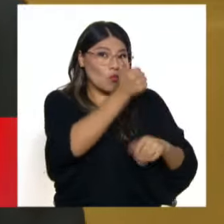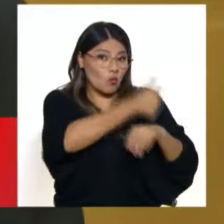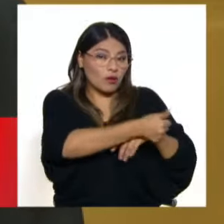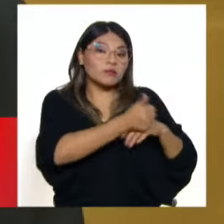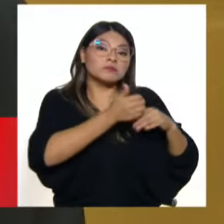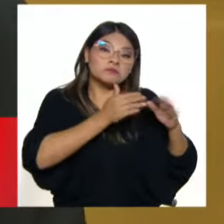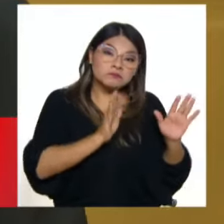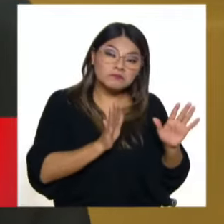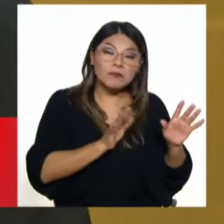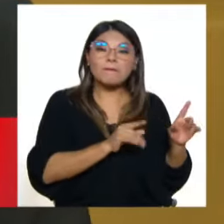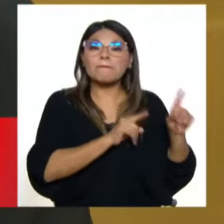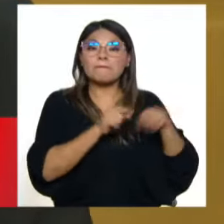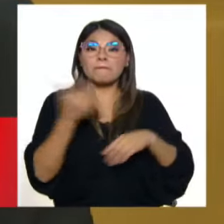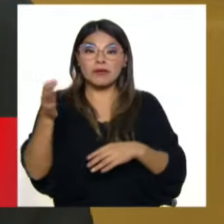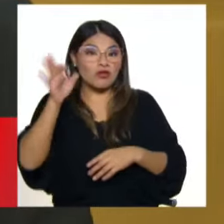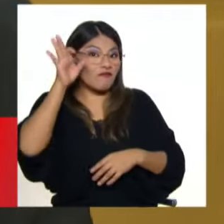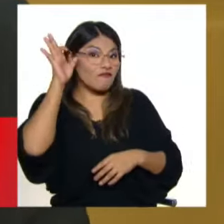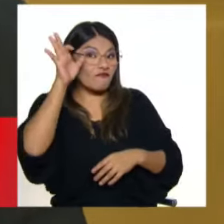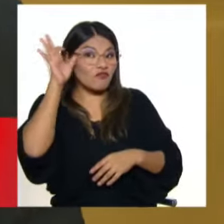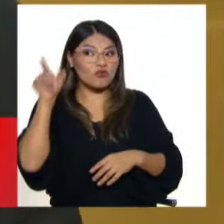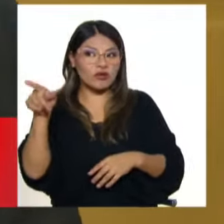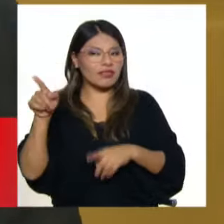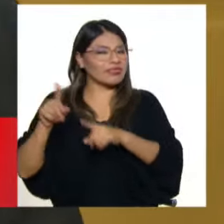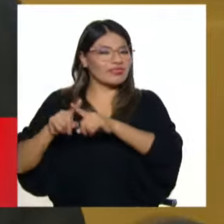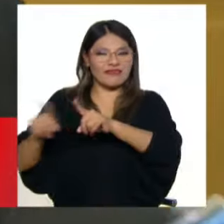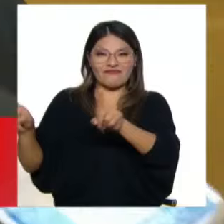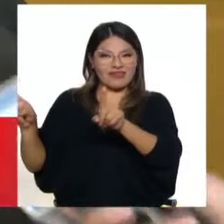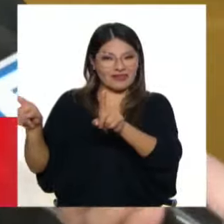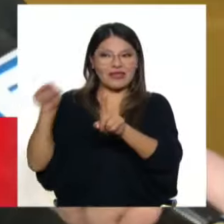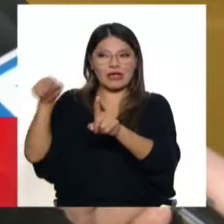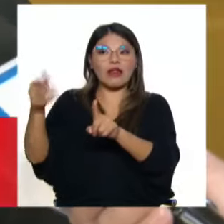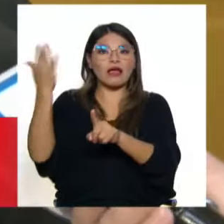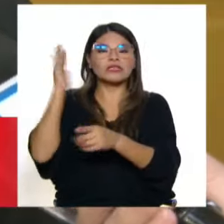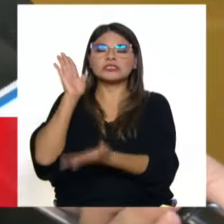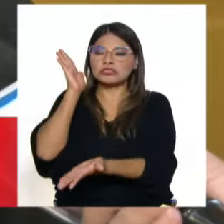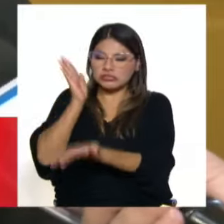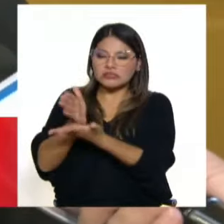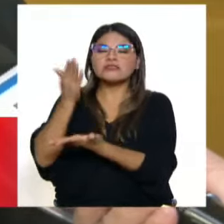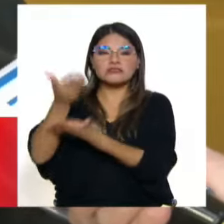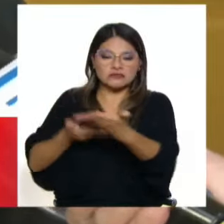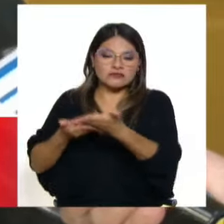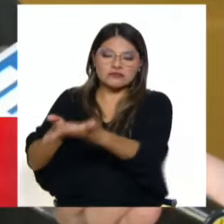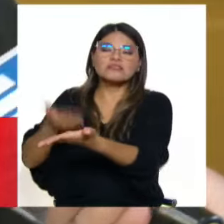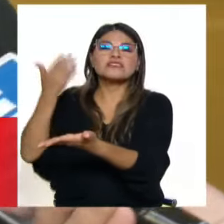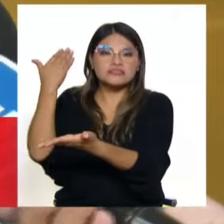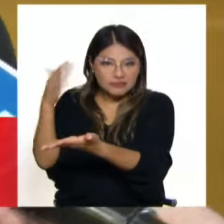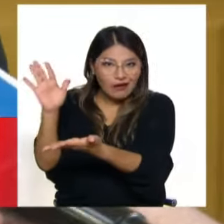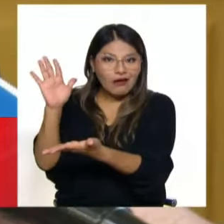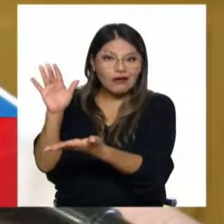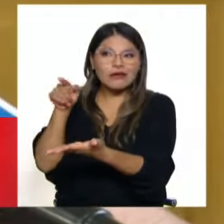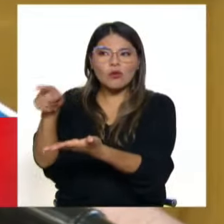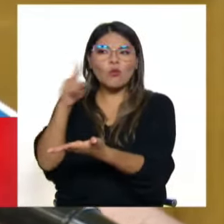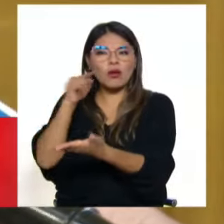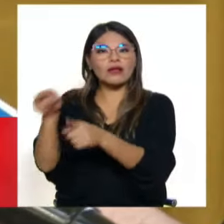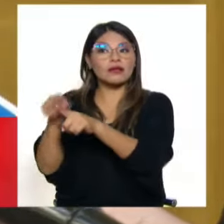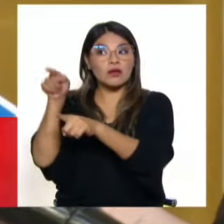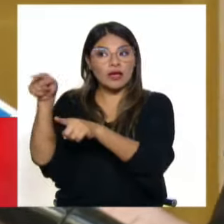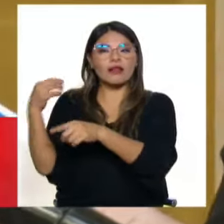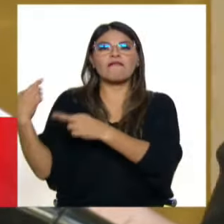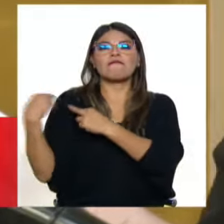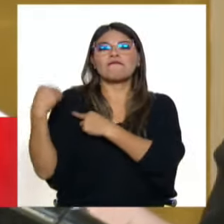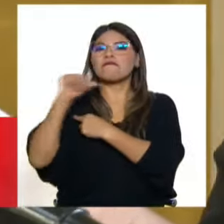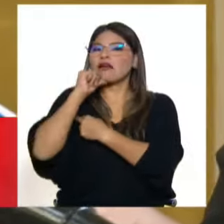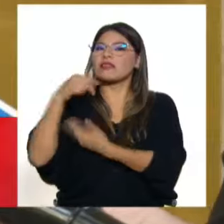no pero en el caso de Alberto fujimori es diferente porque él ha tenido una sentencia y también debería de de para pagar esa